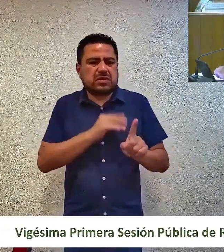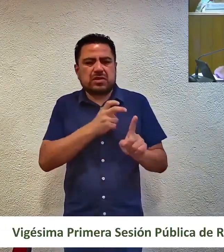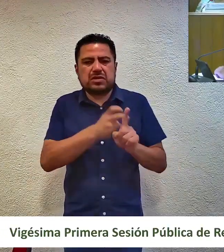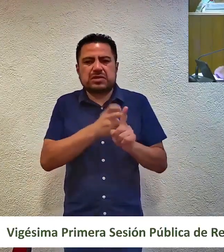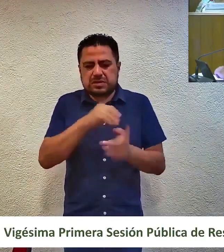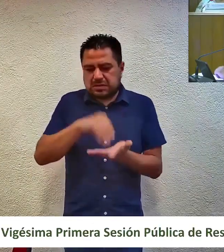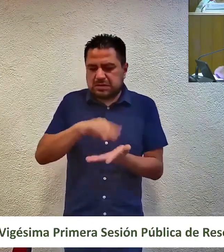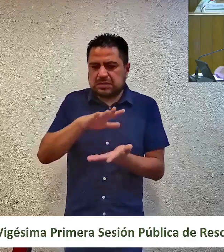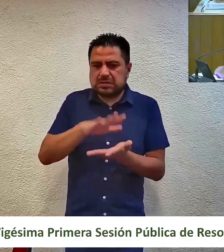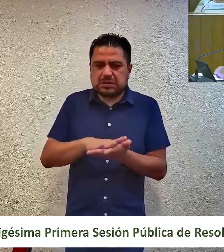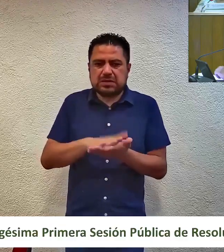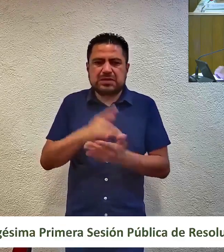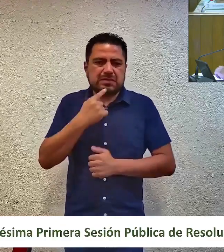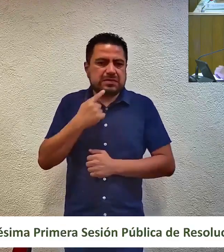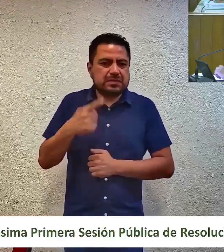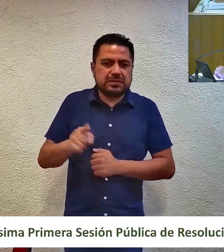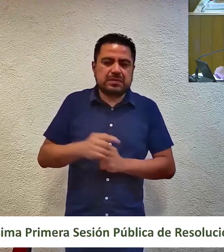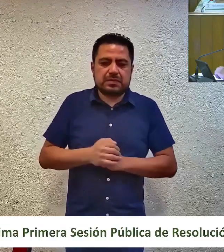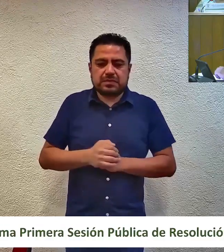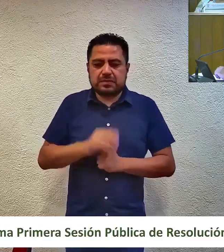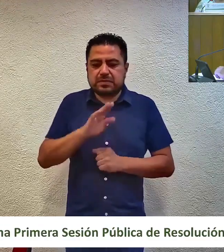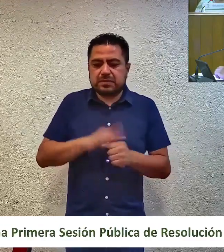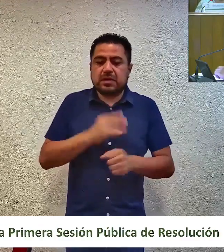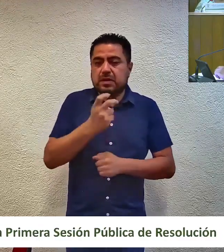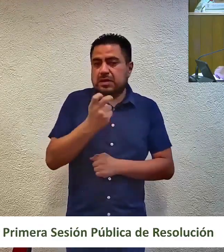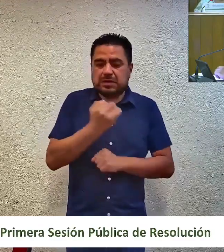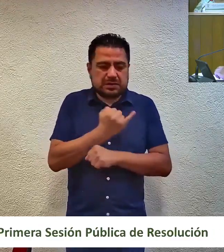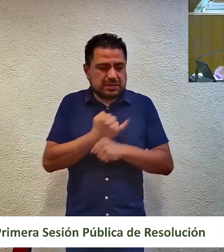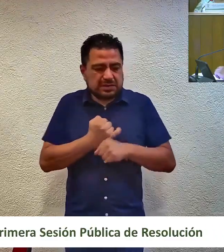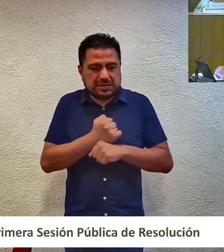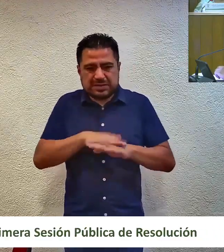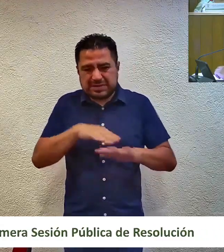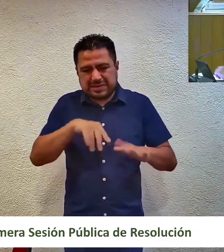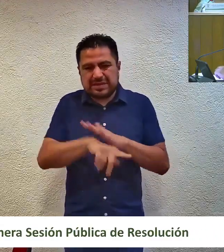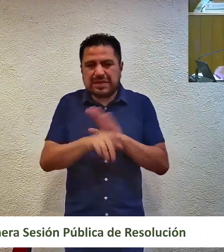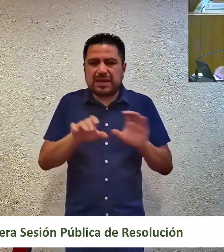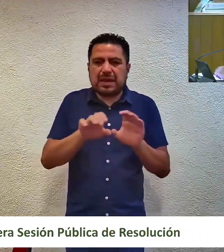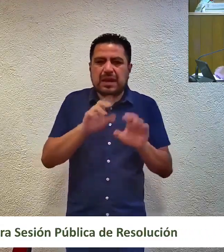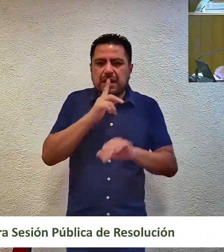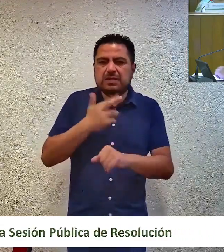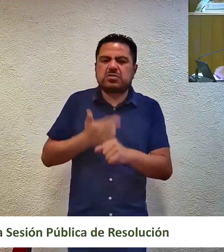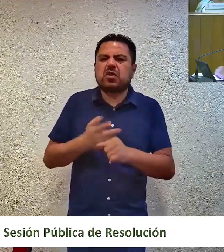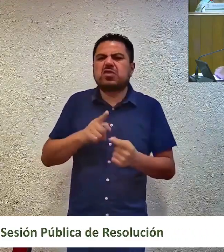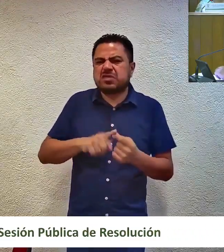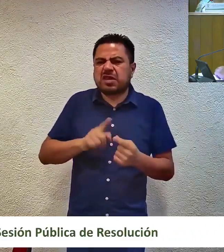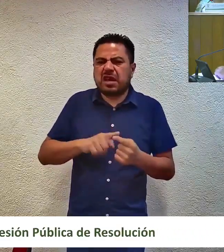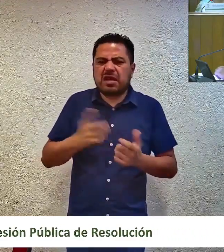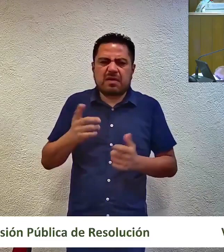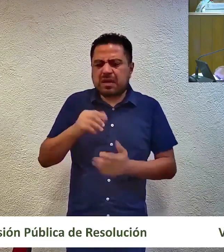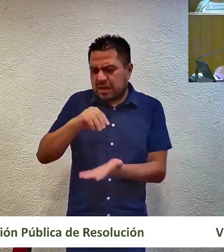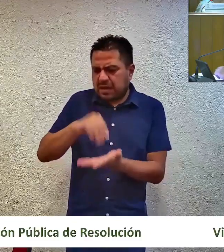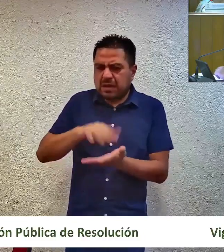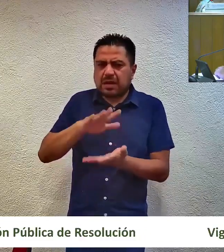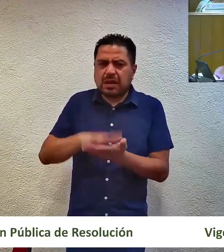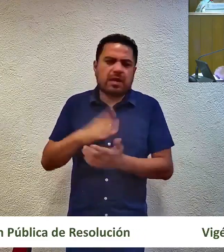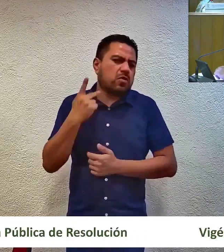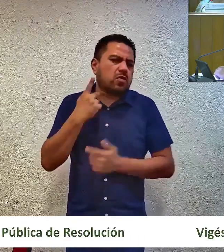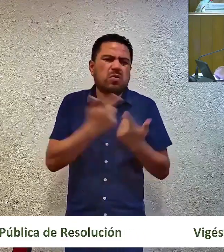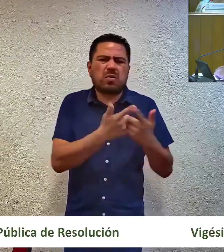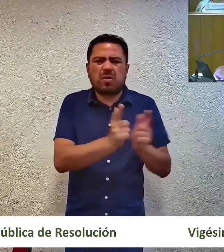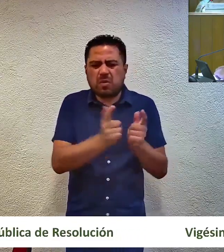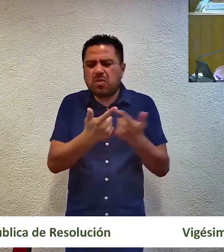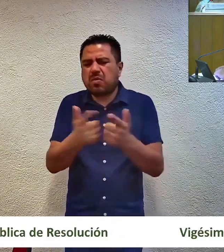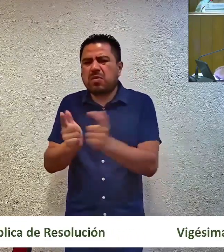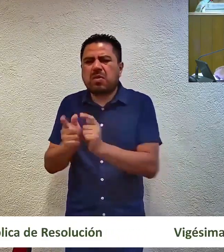confirmar el acto impugnado. Ello porque del análisis de las constancias, la autoridad responsable, al establecer que los partidos políticos